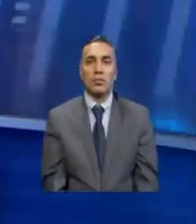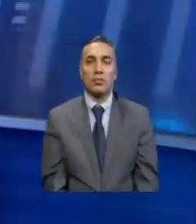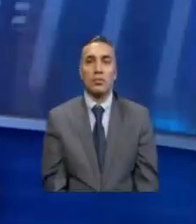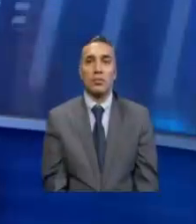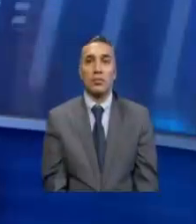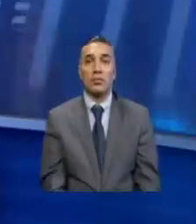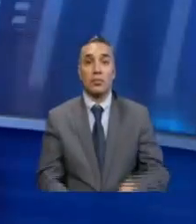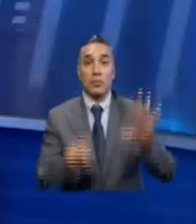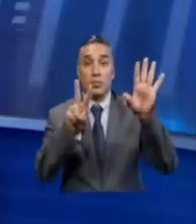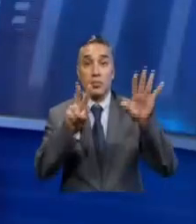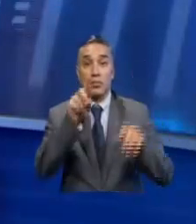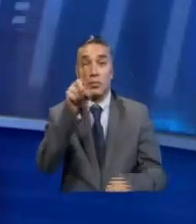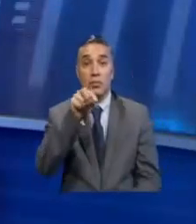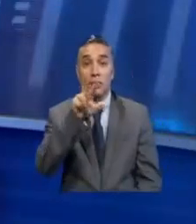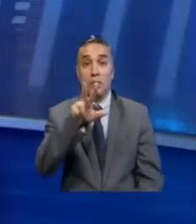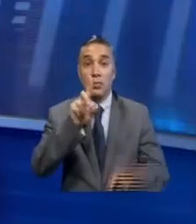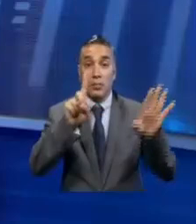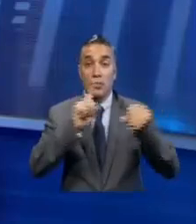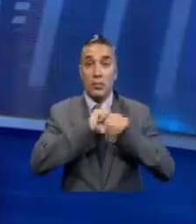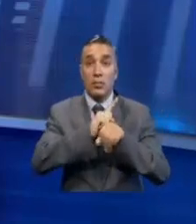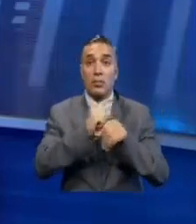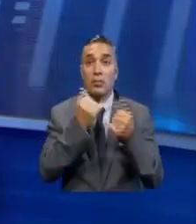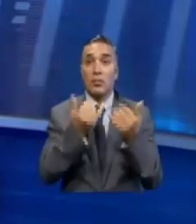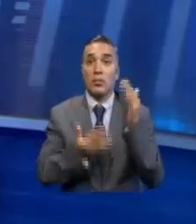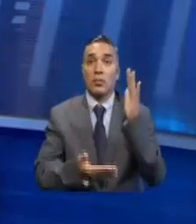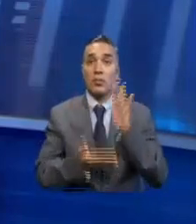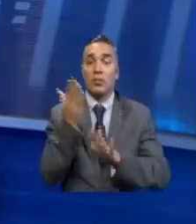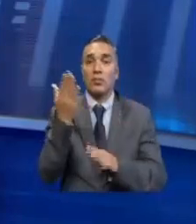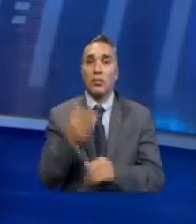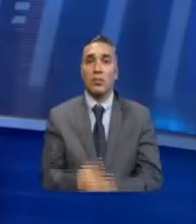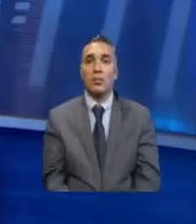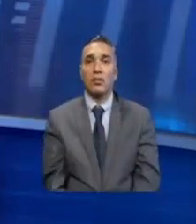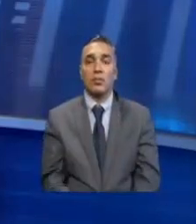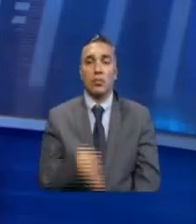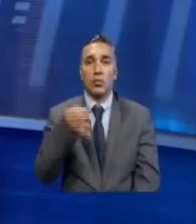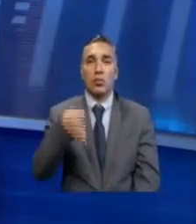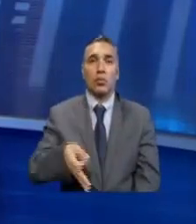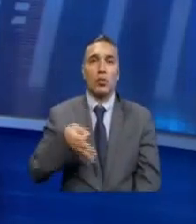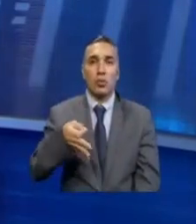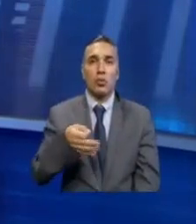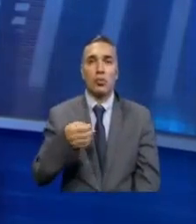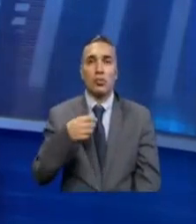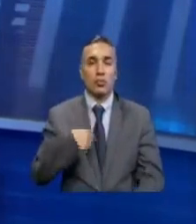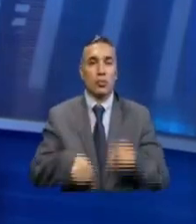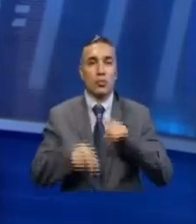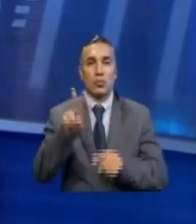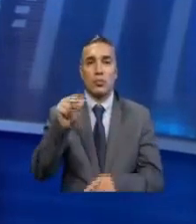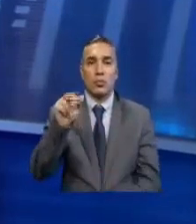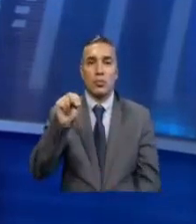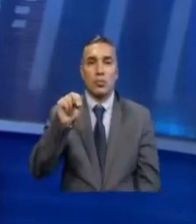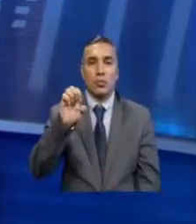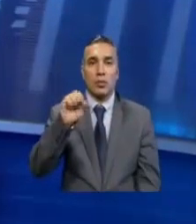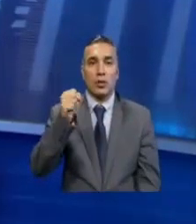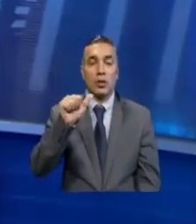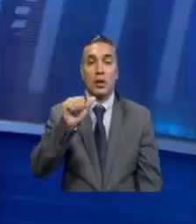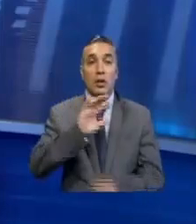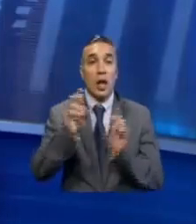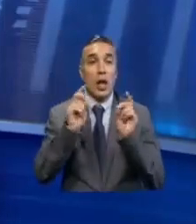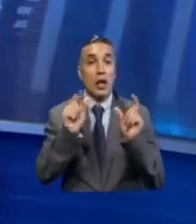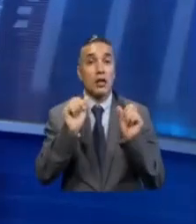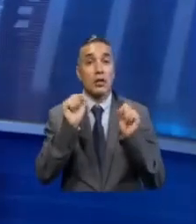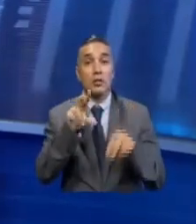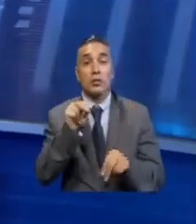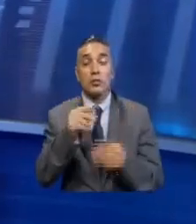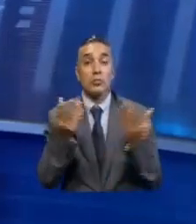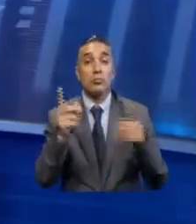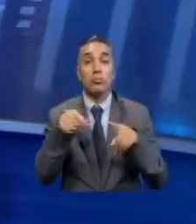Siete de la mañana, 36 minutos. Vamos hasta Durán con Vanessa Filella, la tenemos lista, nos confirman tras